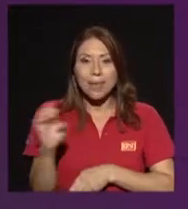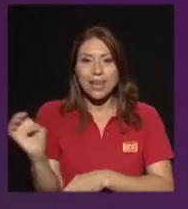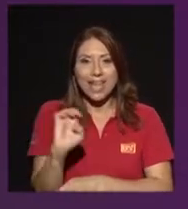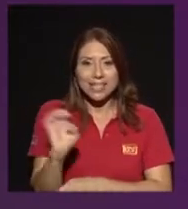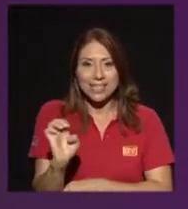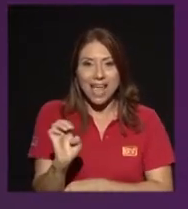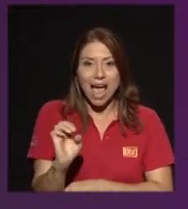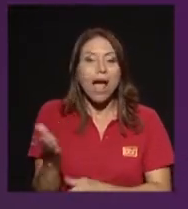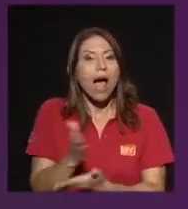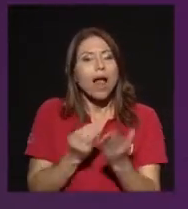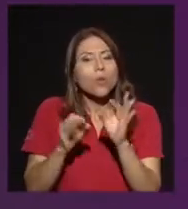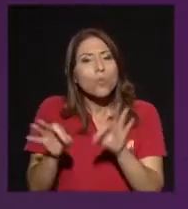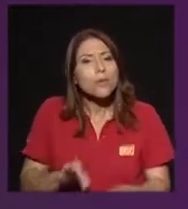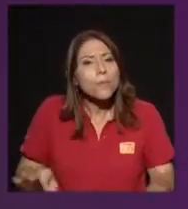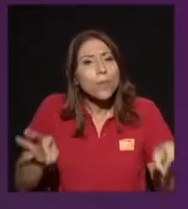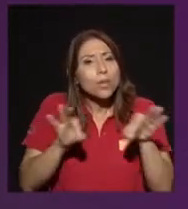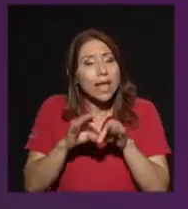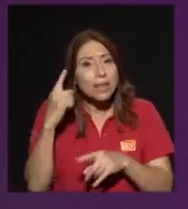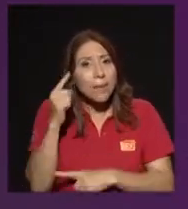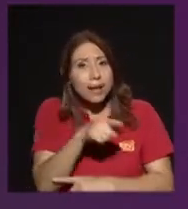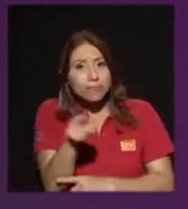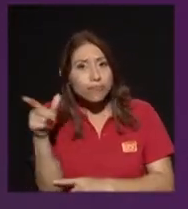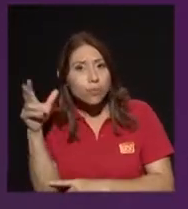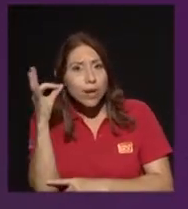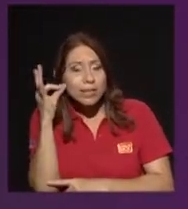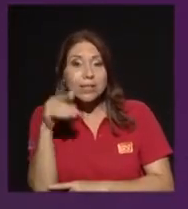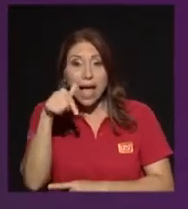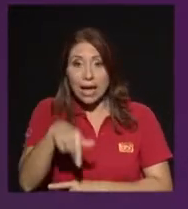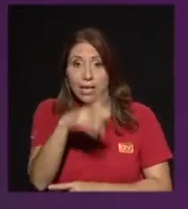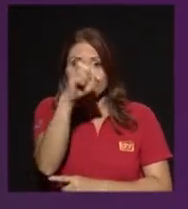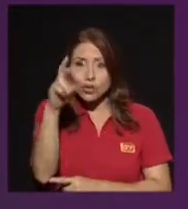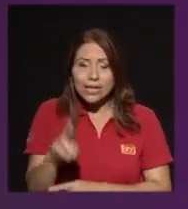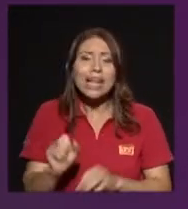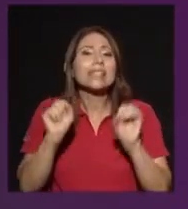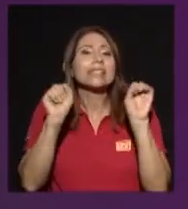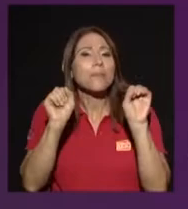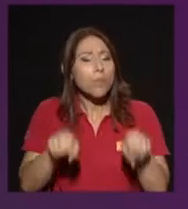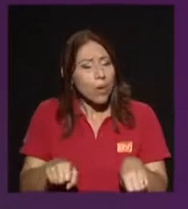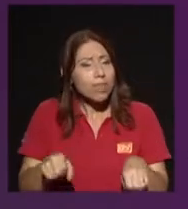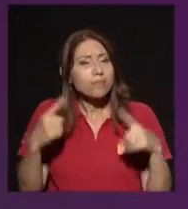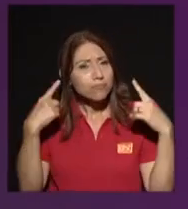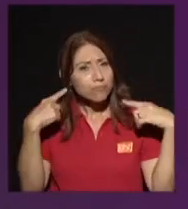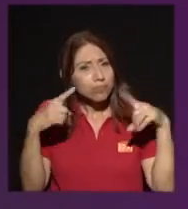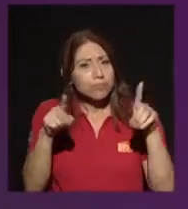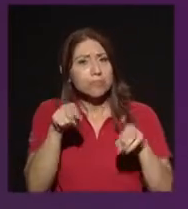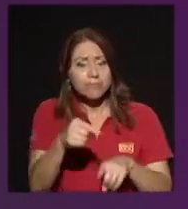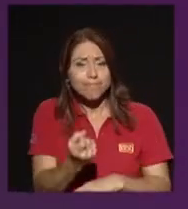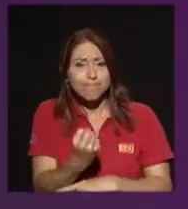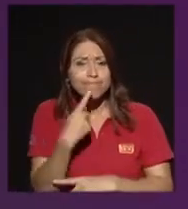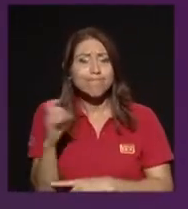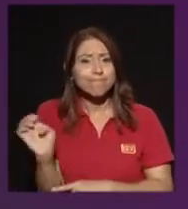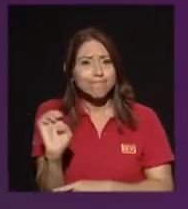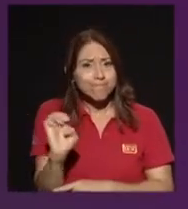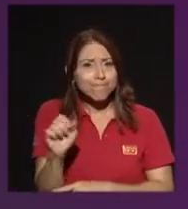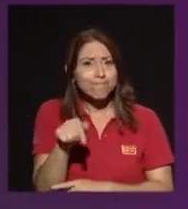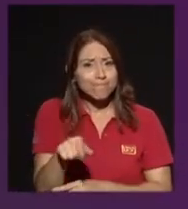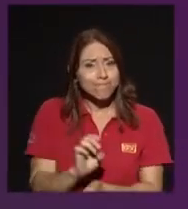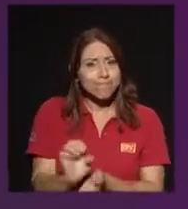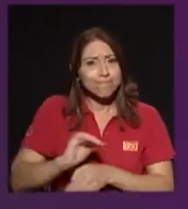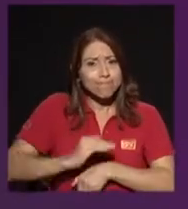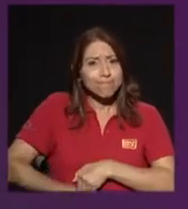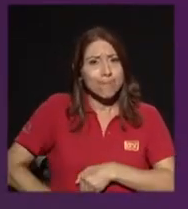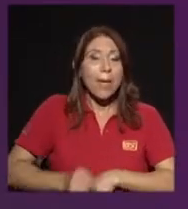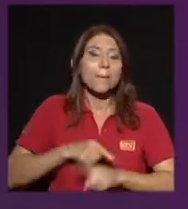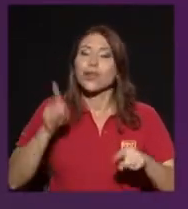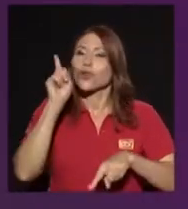para las mujeres que nos escuchan es que en Costa Rica se puede conseguir anticoncepción oral de emergencia, pero no se